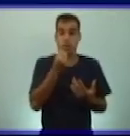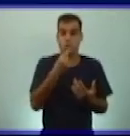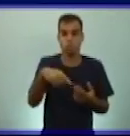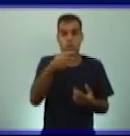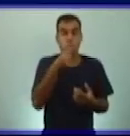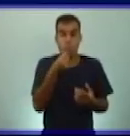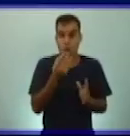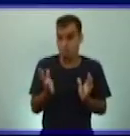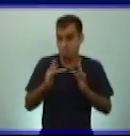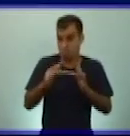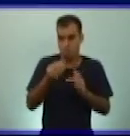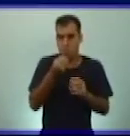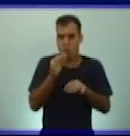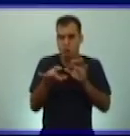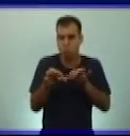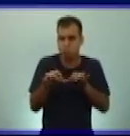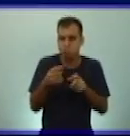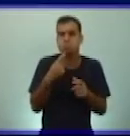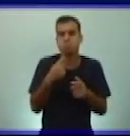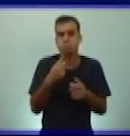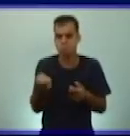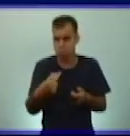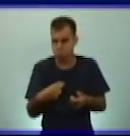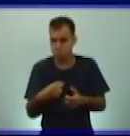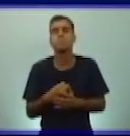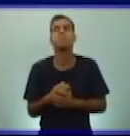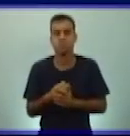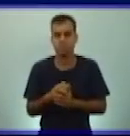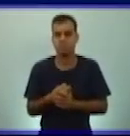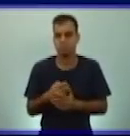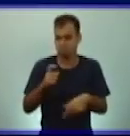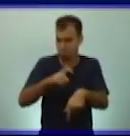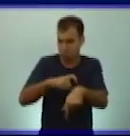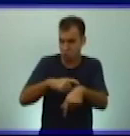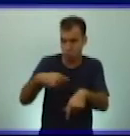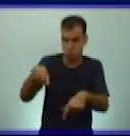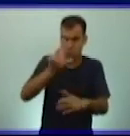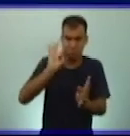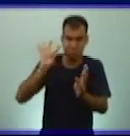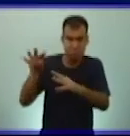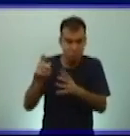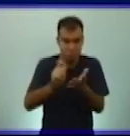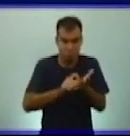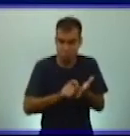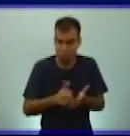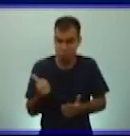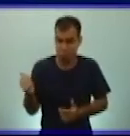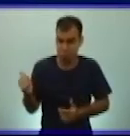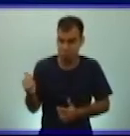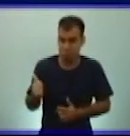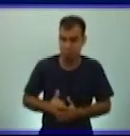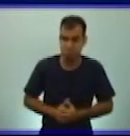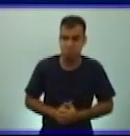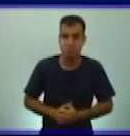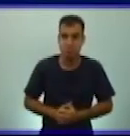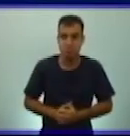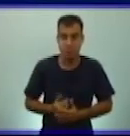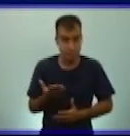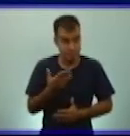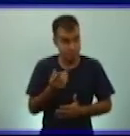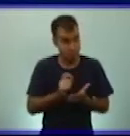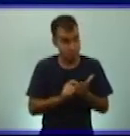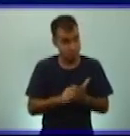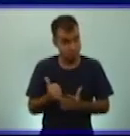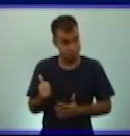posibilidad pueda estar escribiendo en este correo. Así que les vamos a dar unos minuticos, unos segundos, porque nos quedan pocos, para anotar este